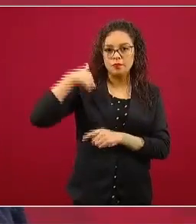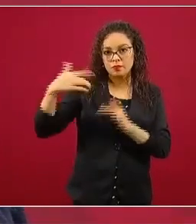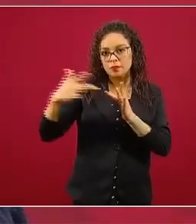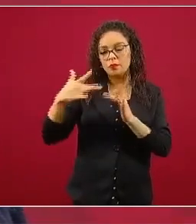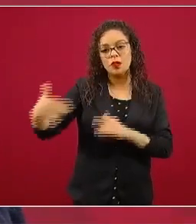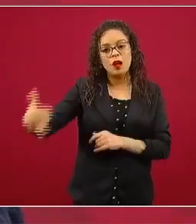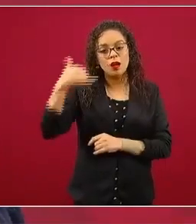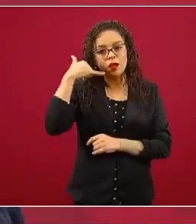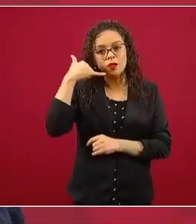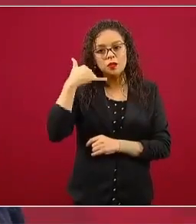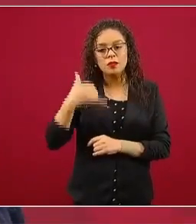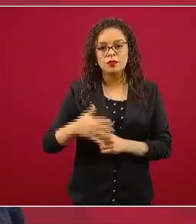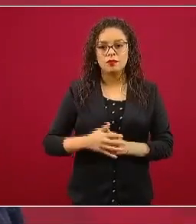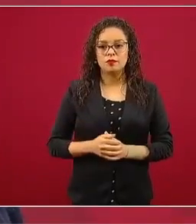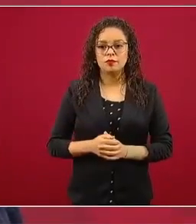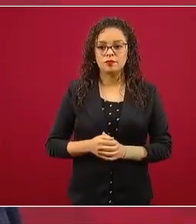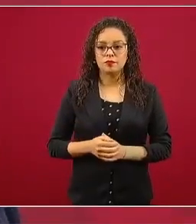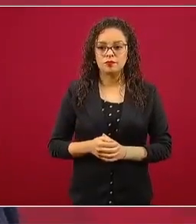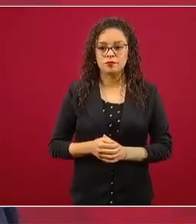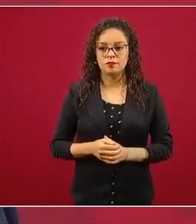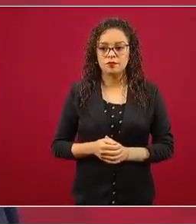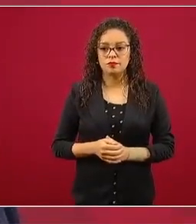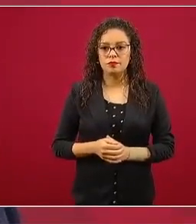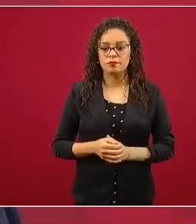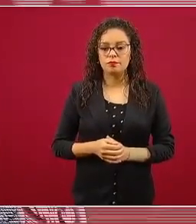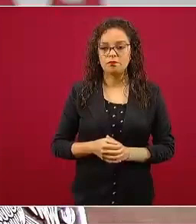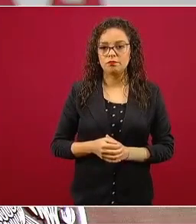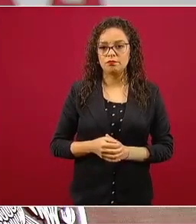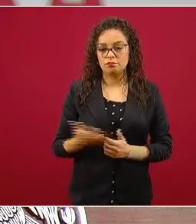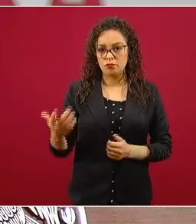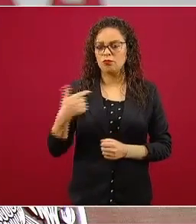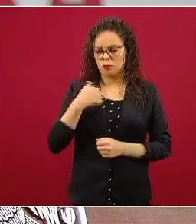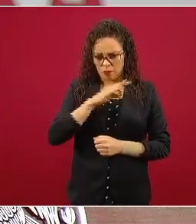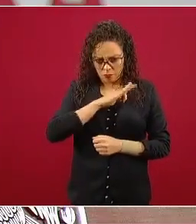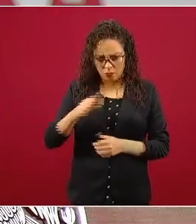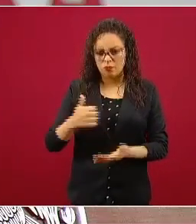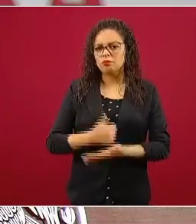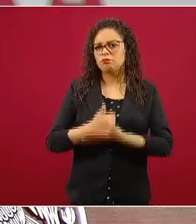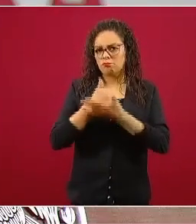para decirme que ellos ayudaban